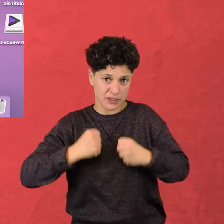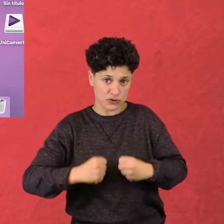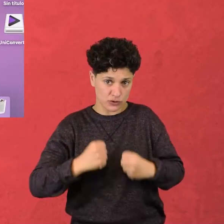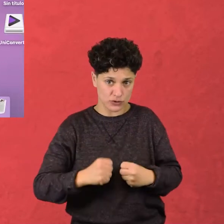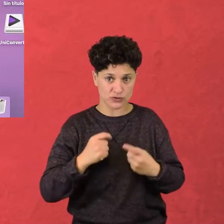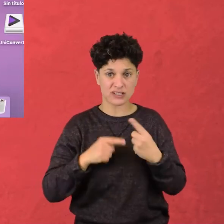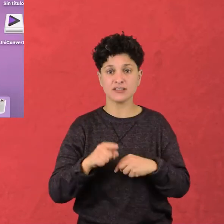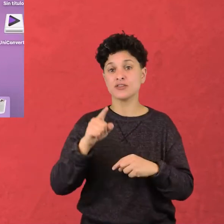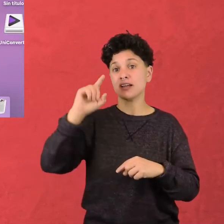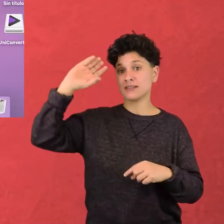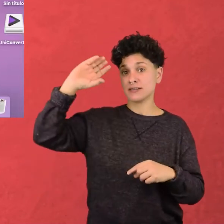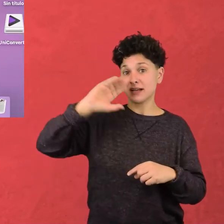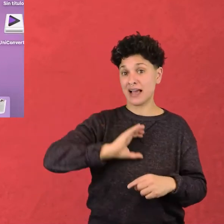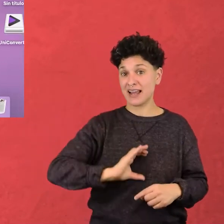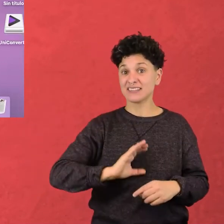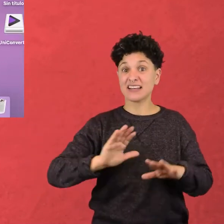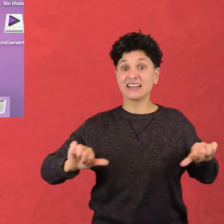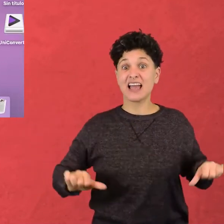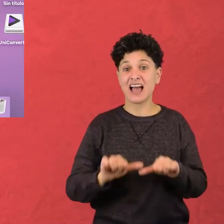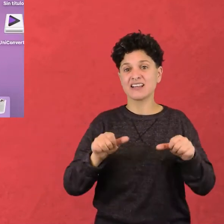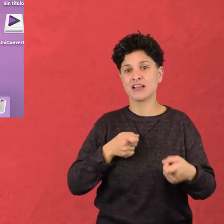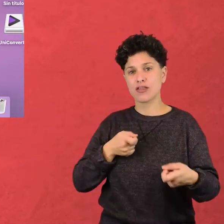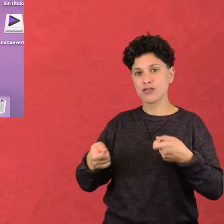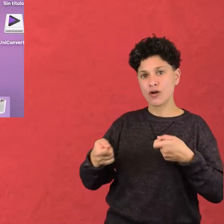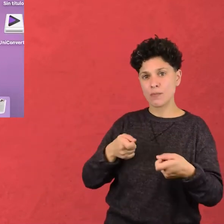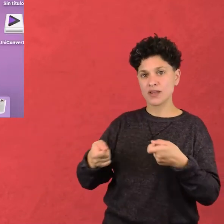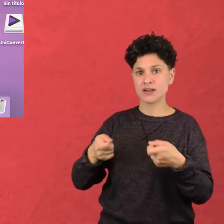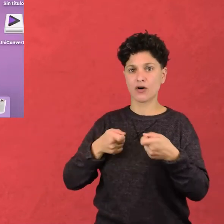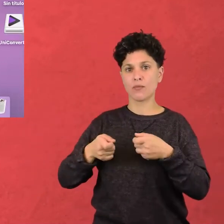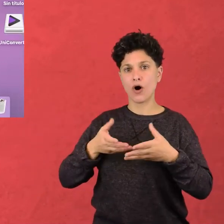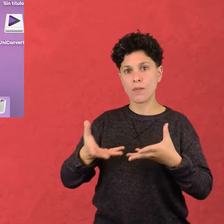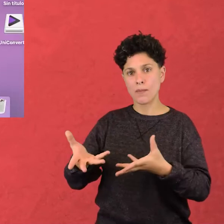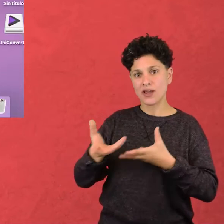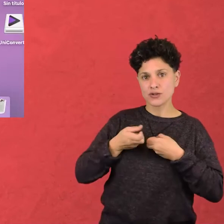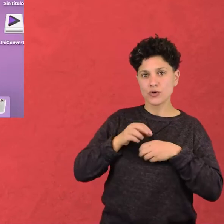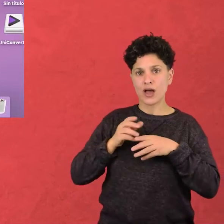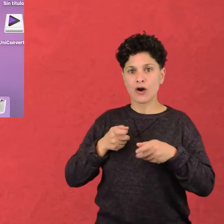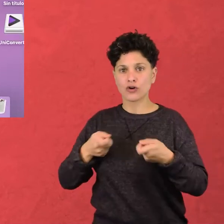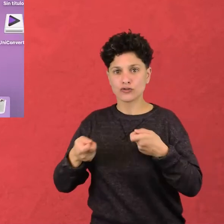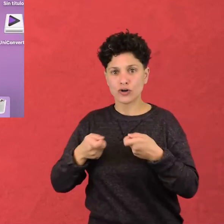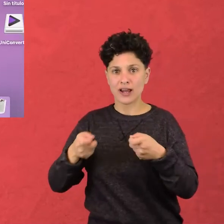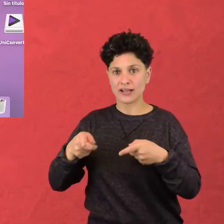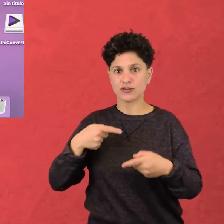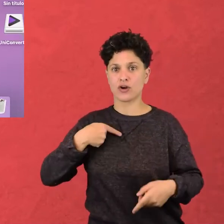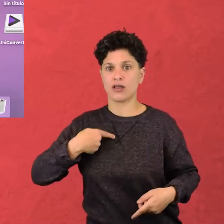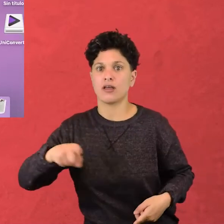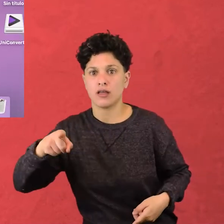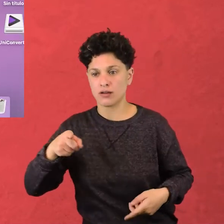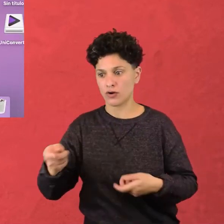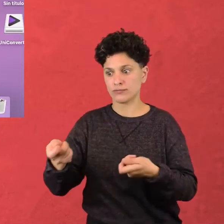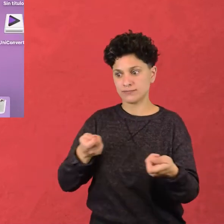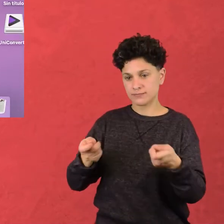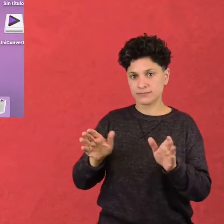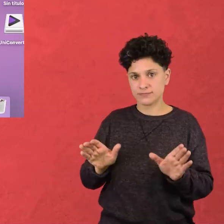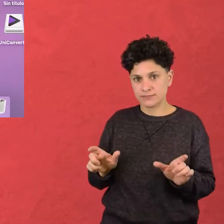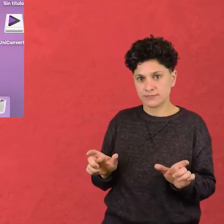un caprichoso. ¿De qué trata el carácter? De poder dominar aquello que yo sé que es una